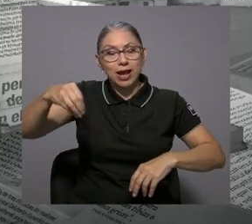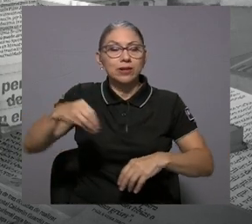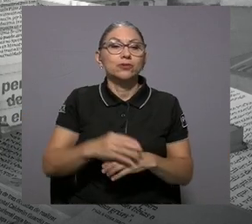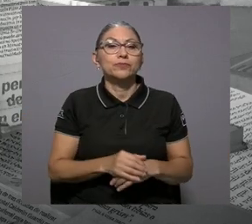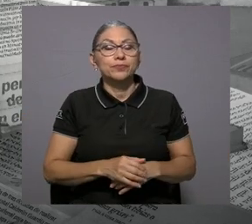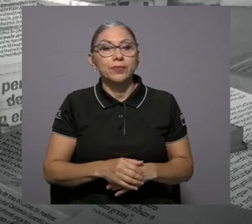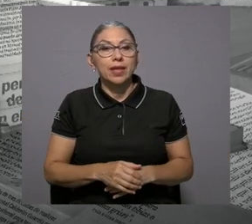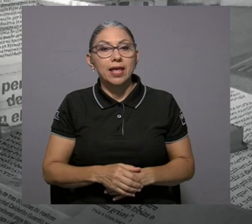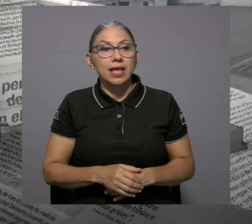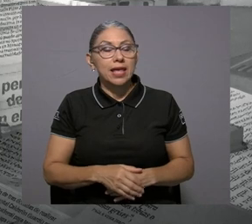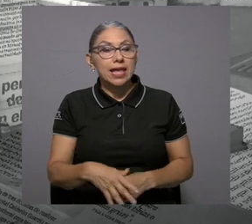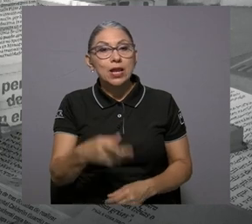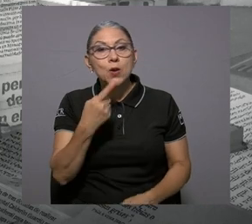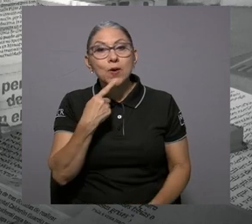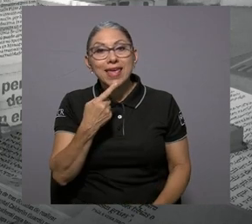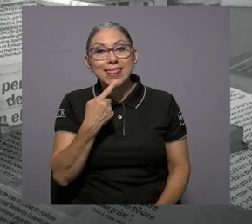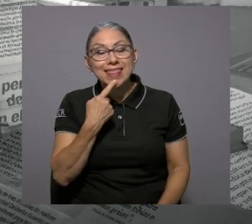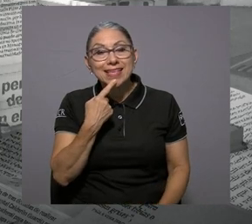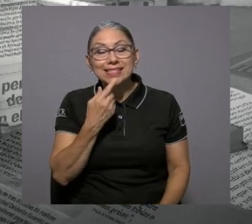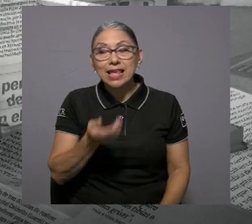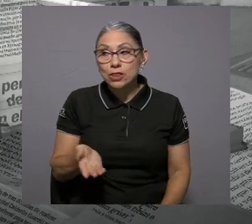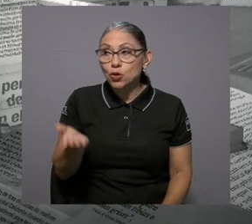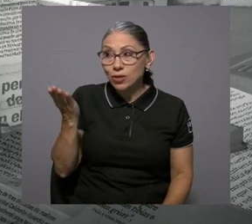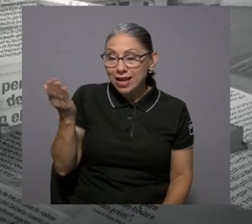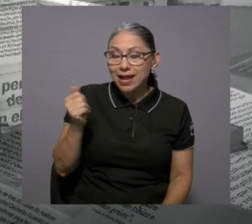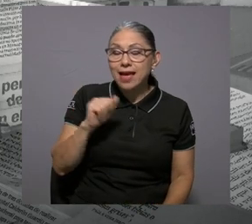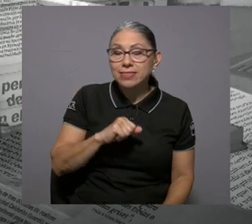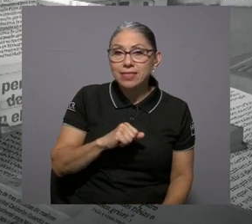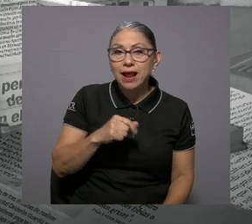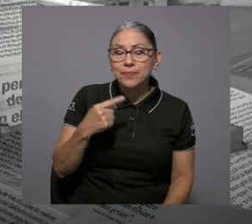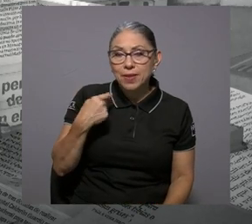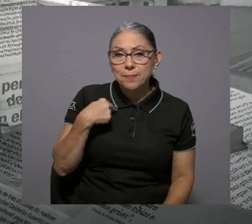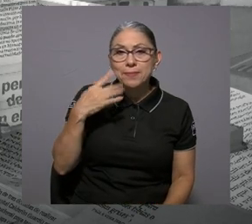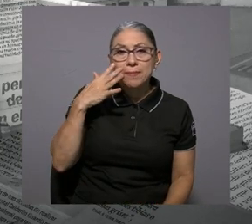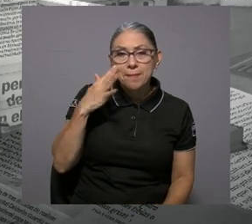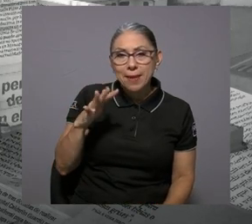que dice doña Alejandra, me parece que